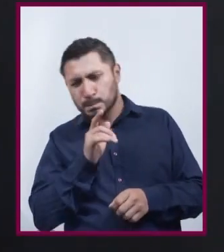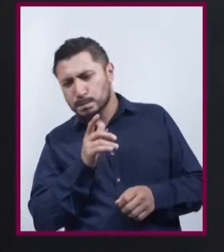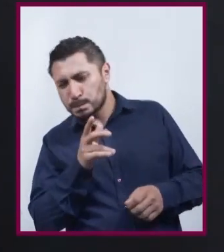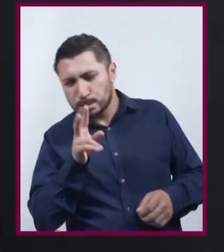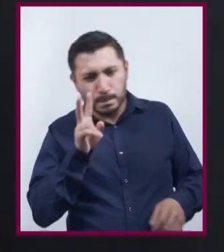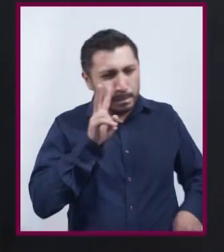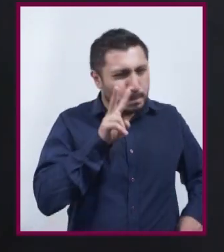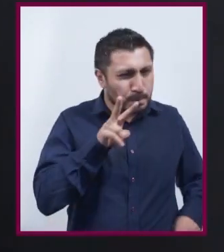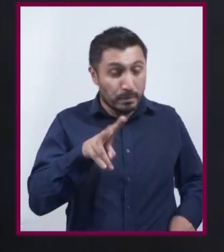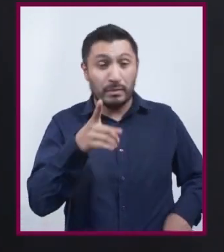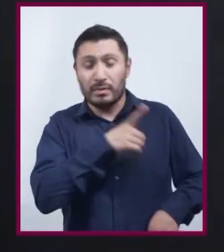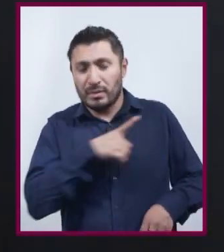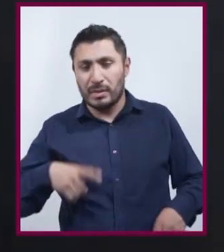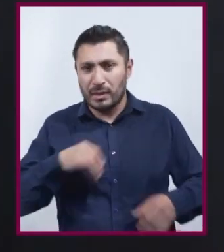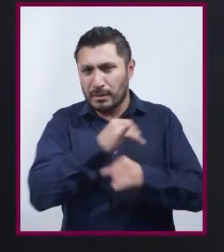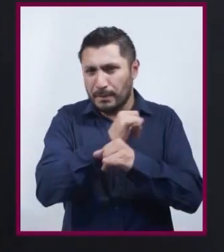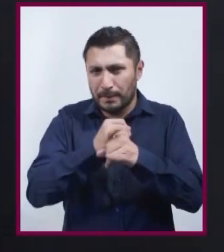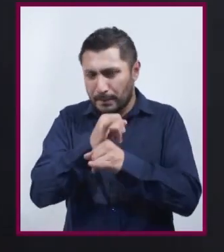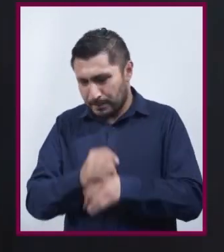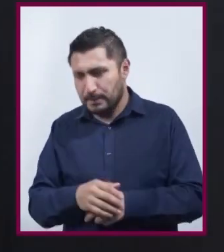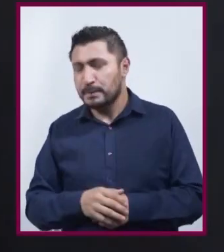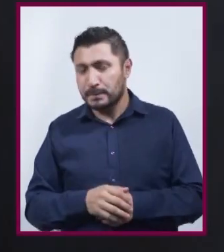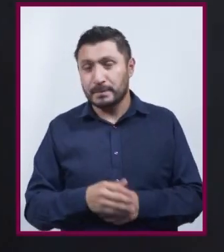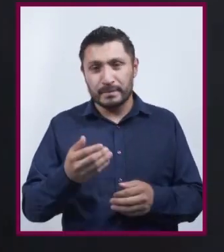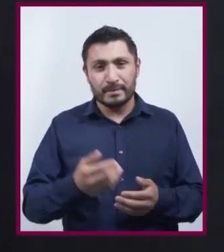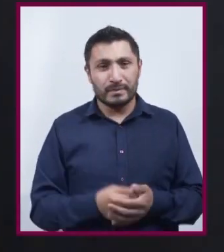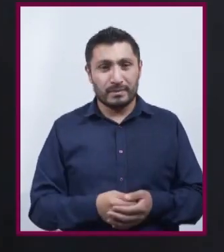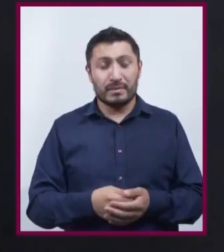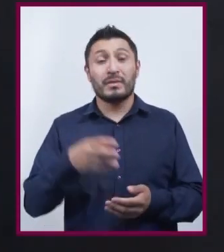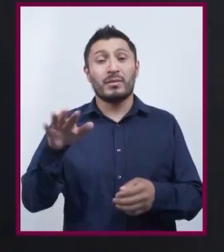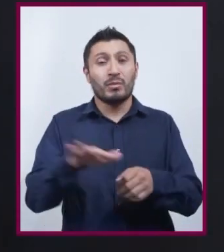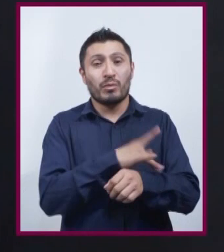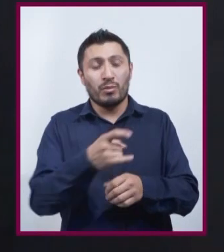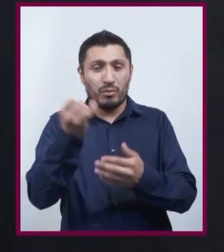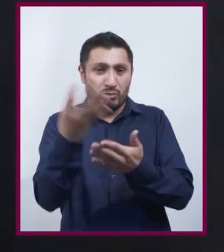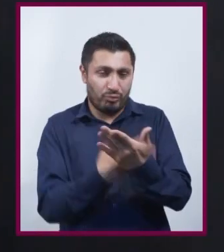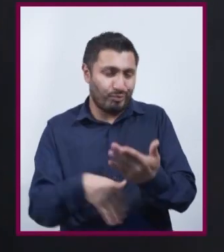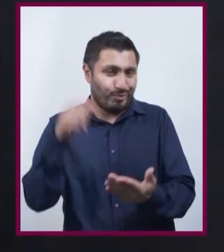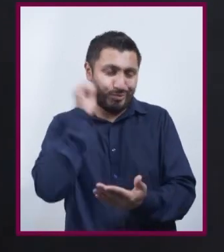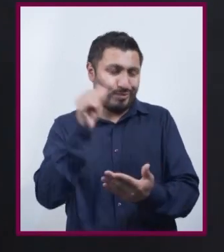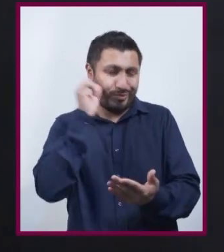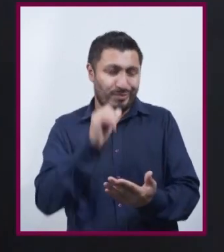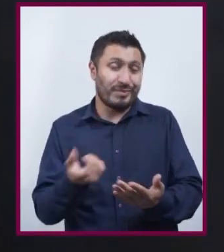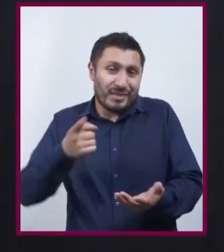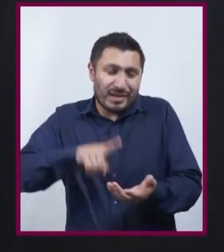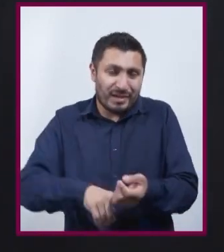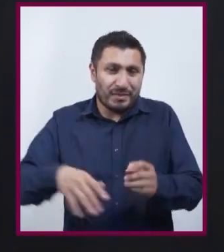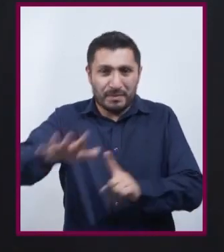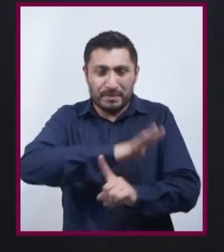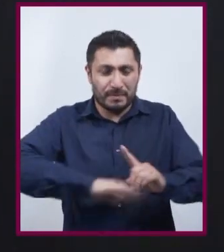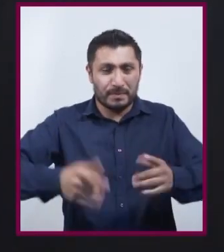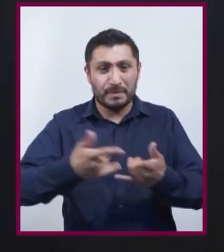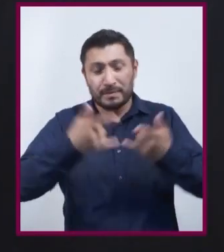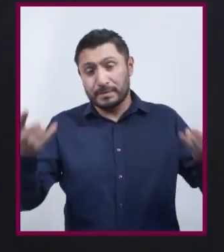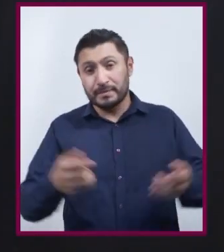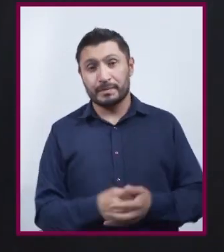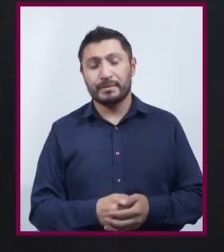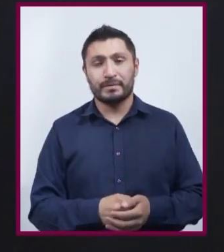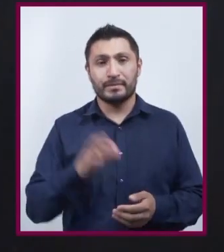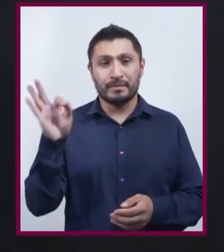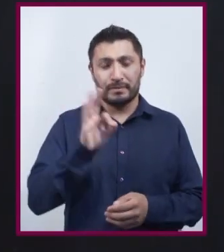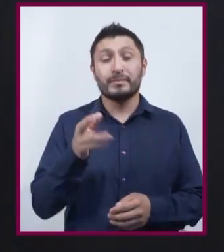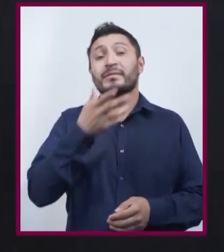sospecha, hay que estudiarlas, porque como vimos al principio, nos ha acompañado desde siempre. Si los